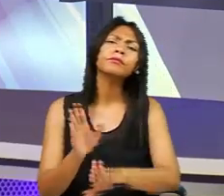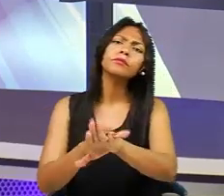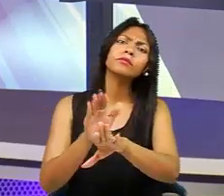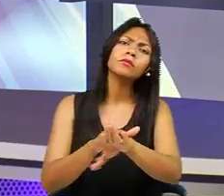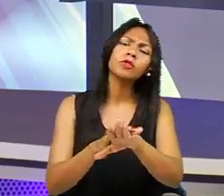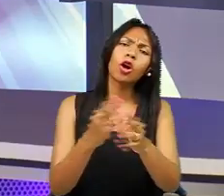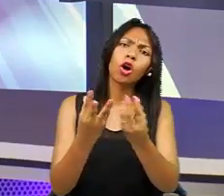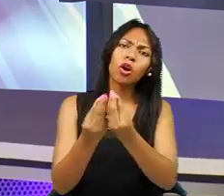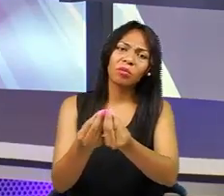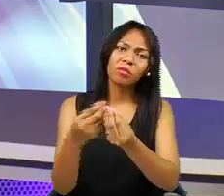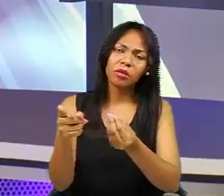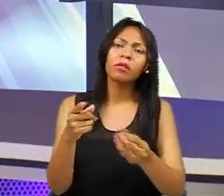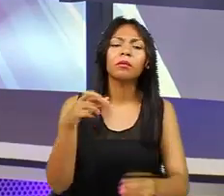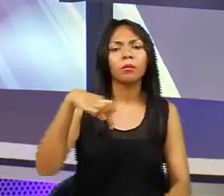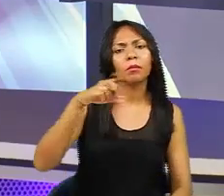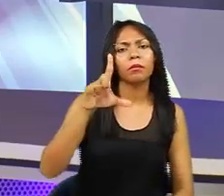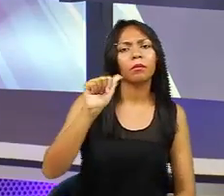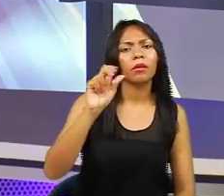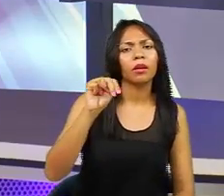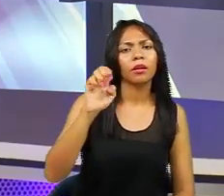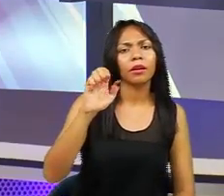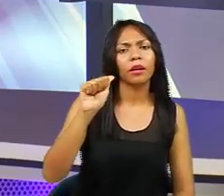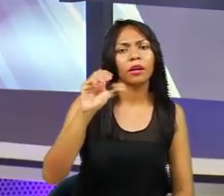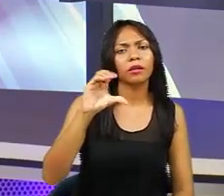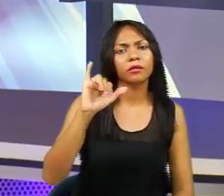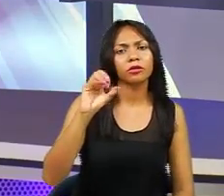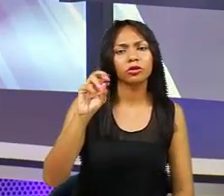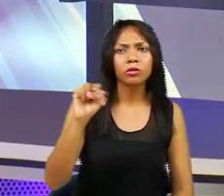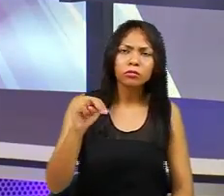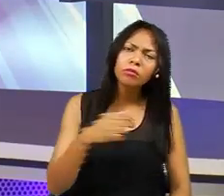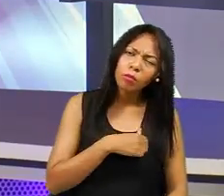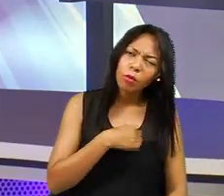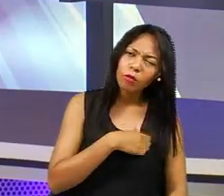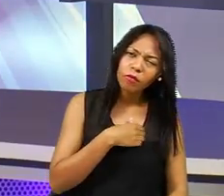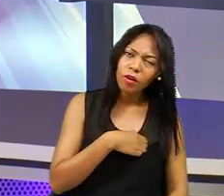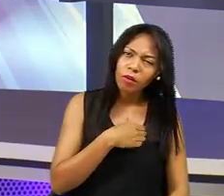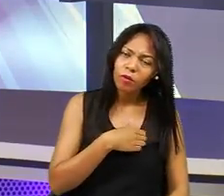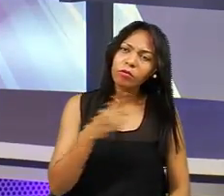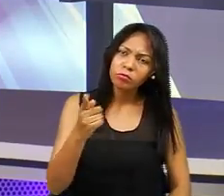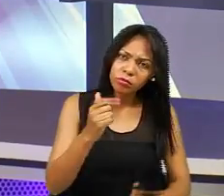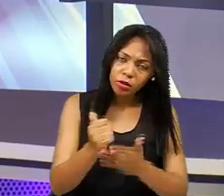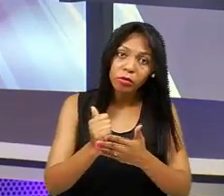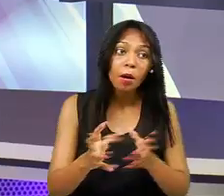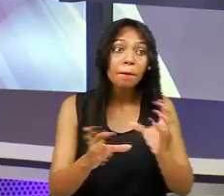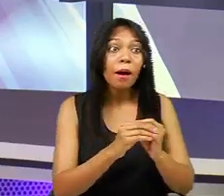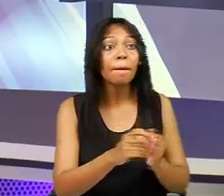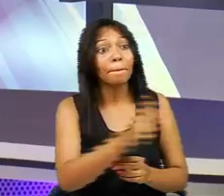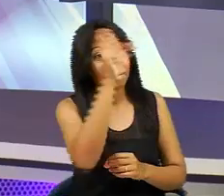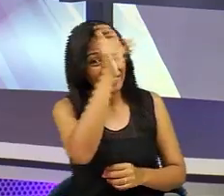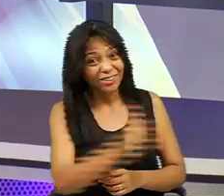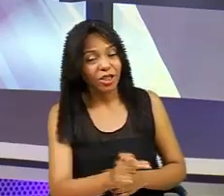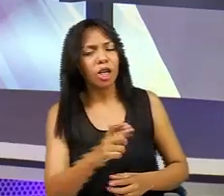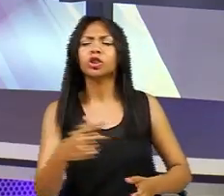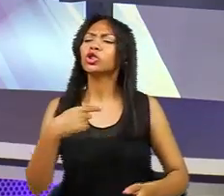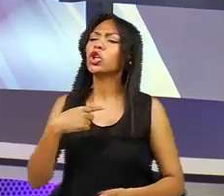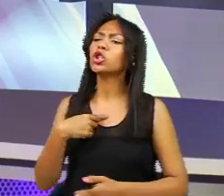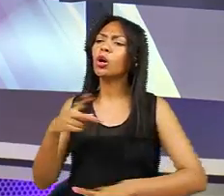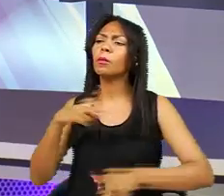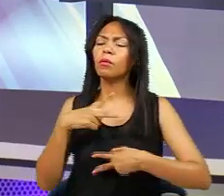de Planeación Municipal, y asimismo contactaremos al dueño del lote para que fije su posición frente a esta situación en el barrio Bosques de la